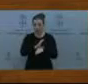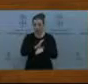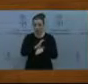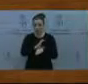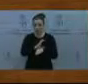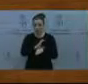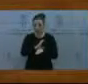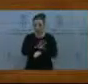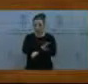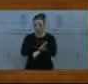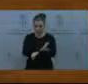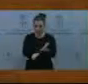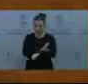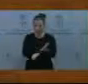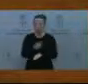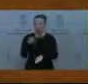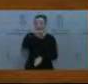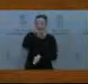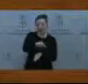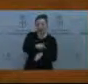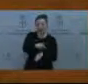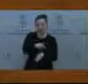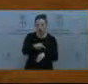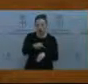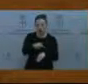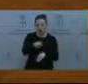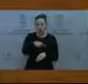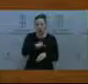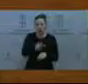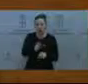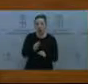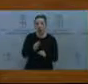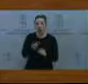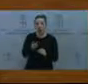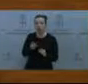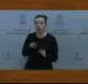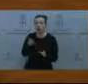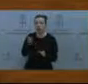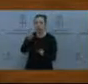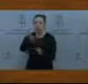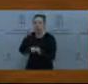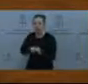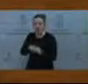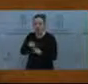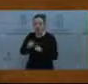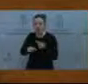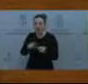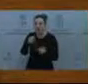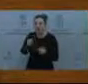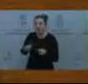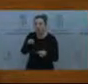se entrometa en las familias para determinar que su niño o que su niña tienen que acudir solo